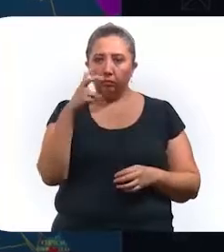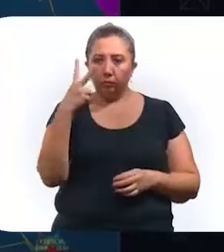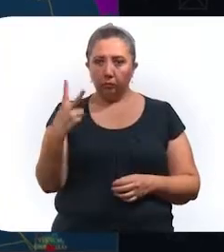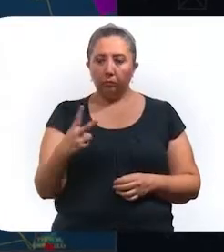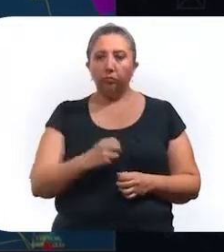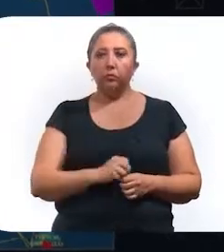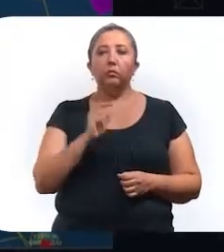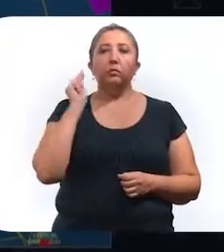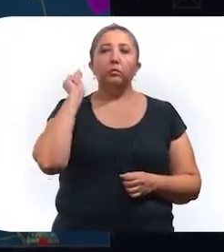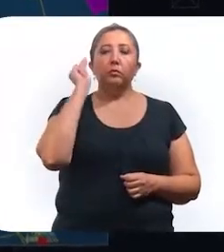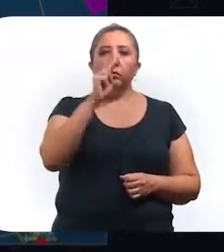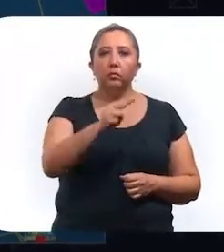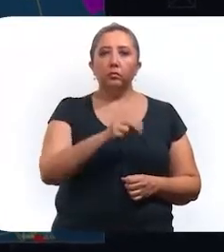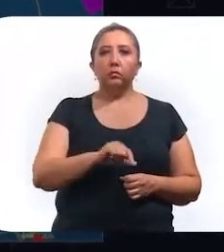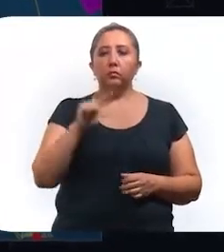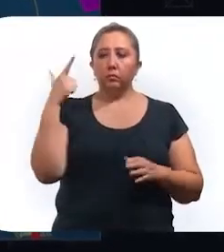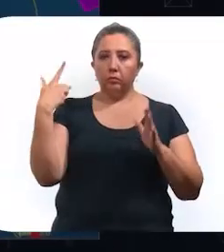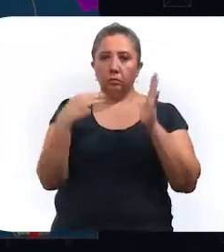13.402 en la zona norte,